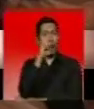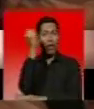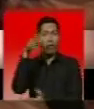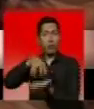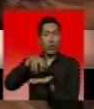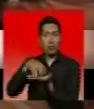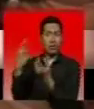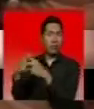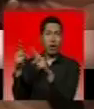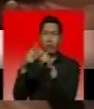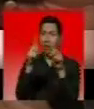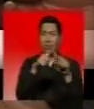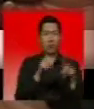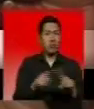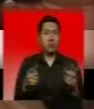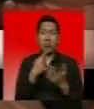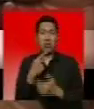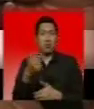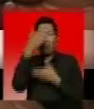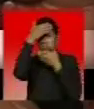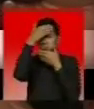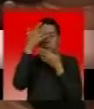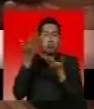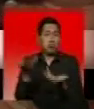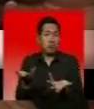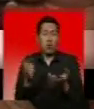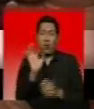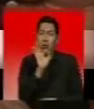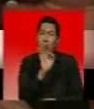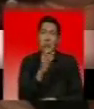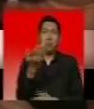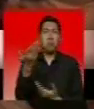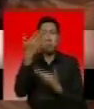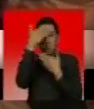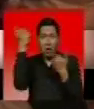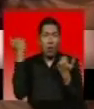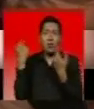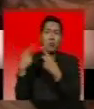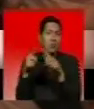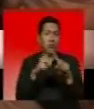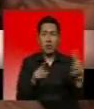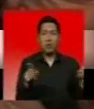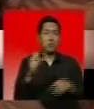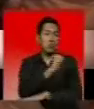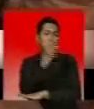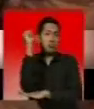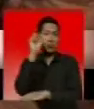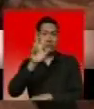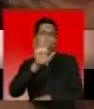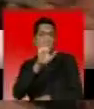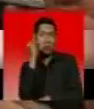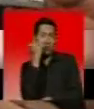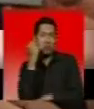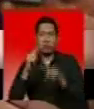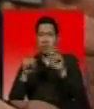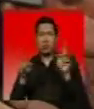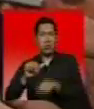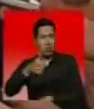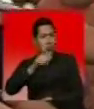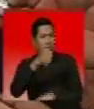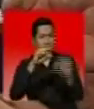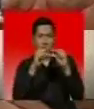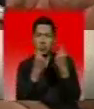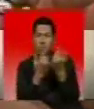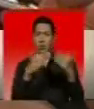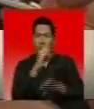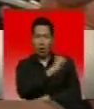país, alcaldías, prefecturas, concejalías y juntas parroquiales. Entonces, ¿de qué fraude nos hablan? El primer